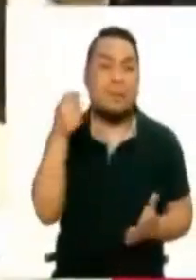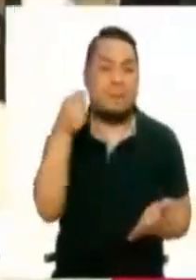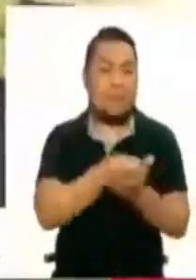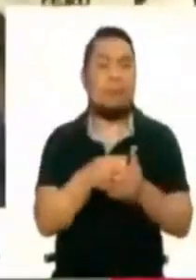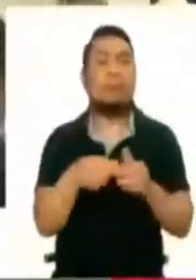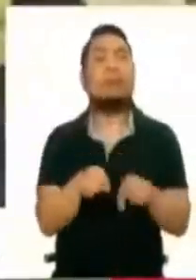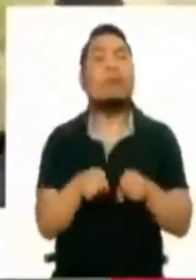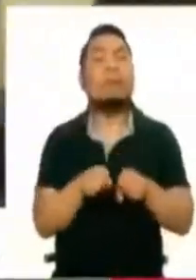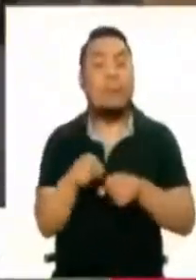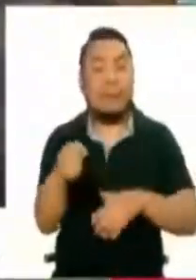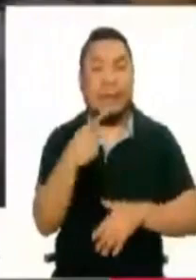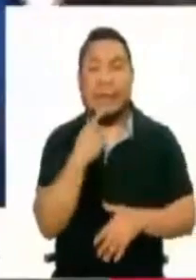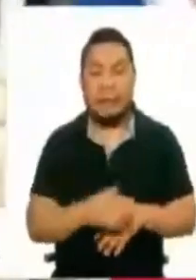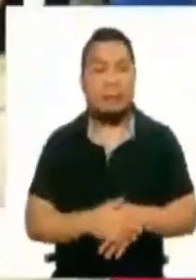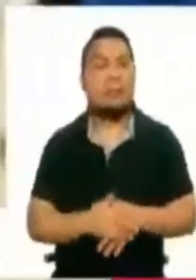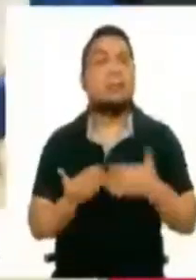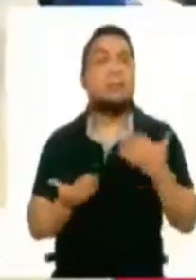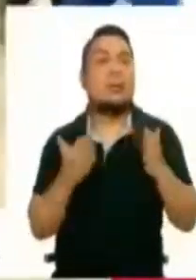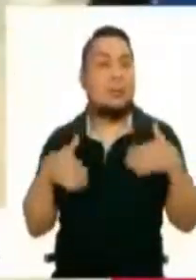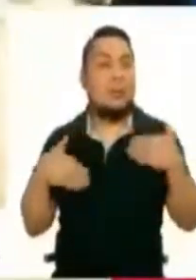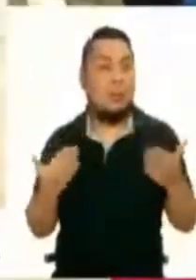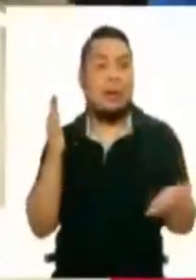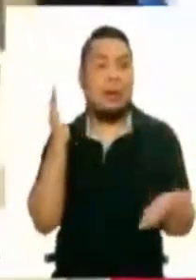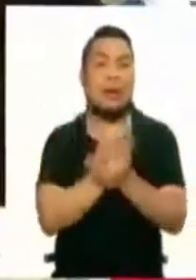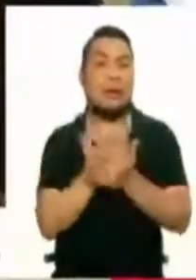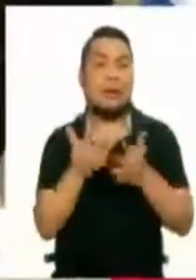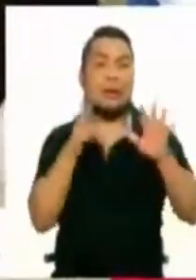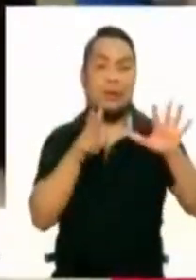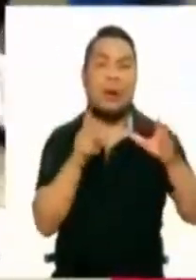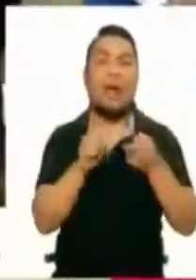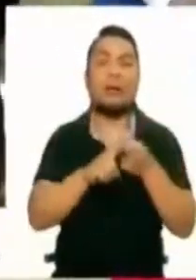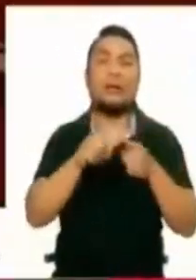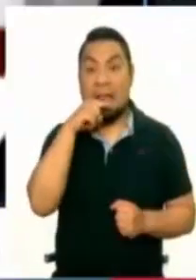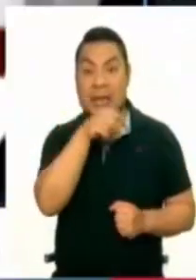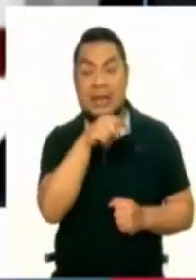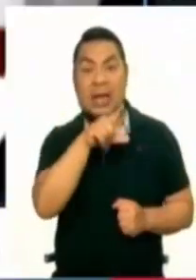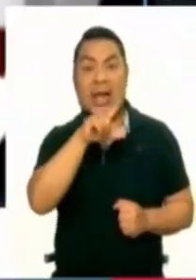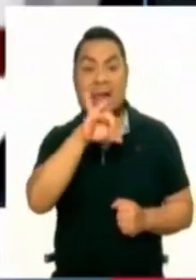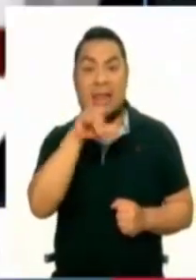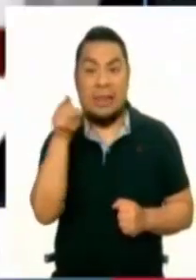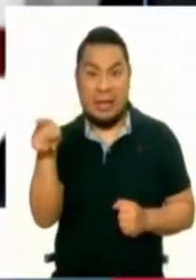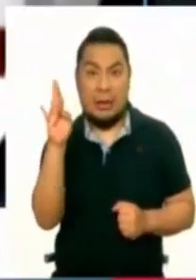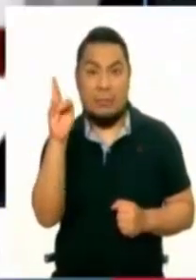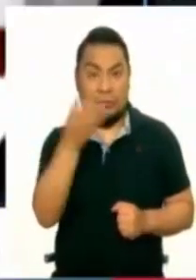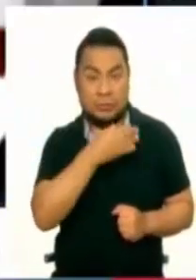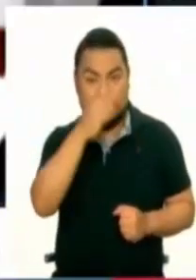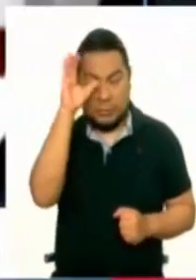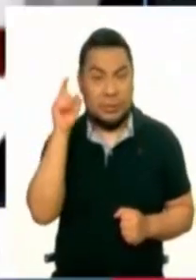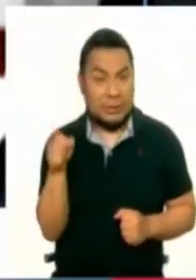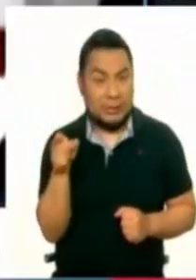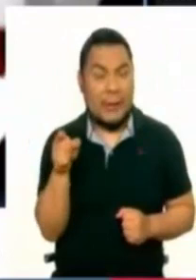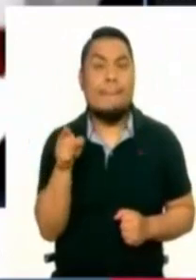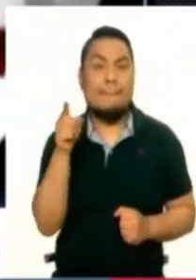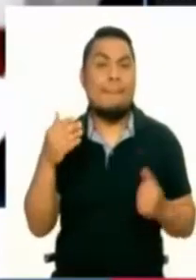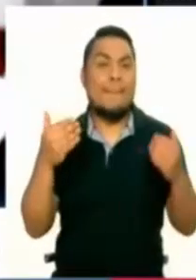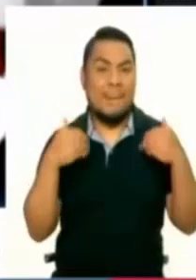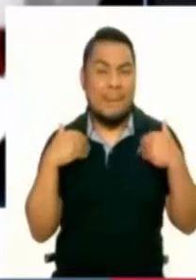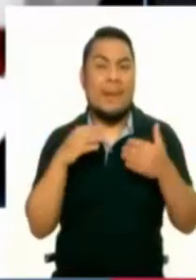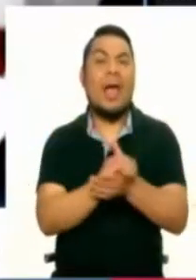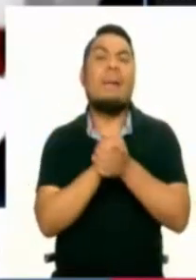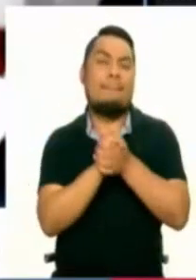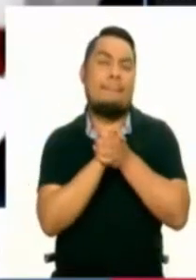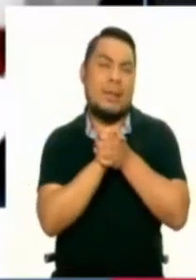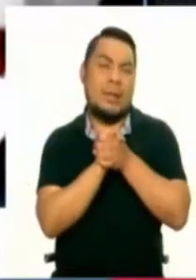Además, dijo que podría recibir una pena entre 8 y 10 años de cárcel. Bueno amigos, parece que las palabras, pues,